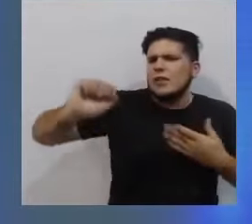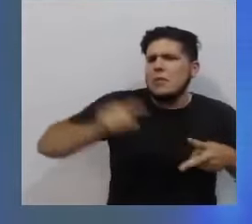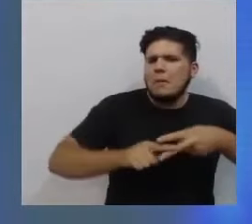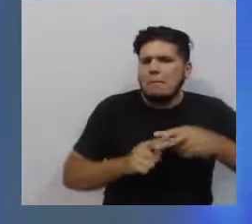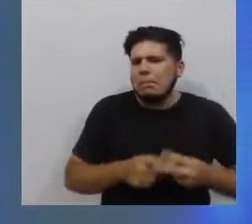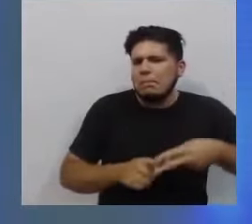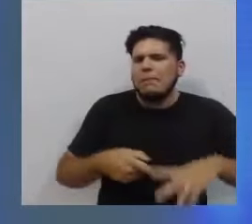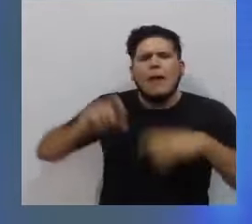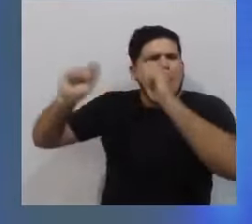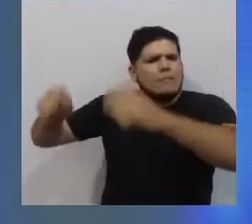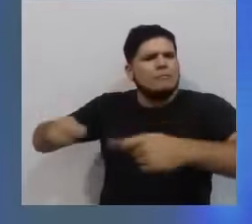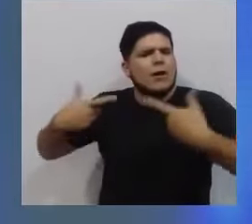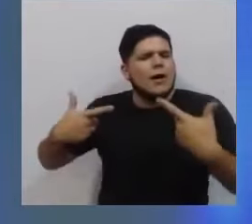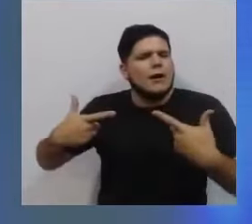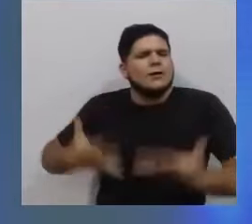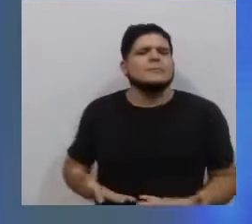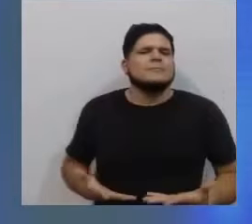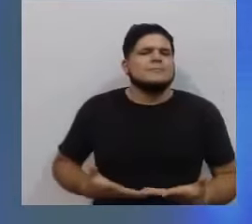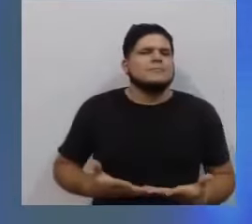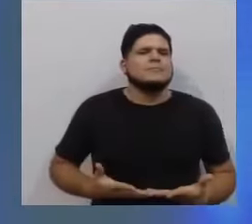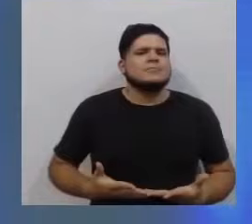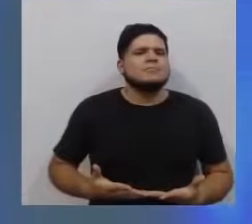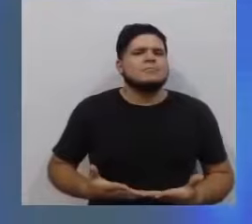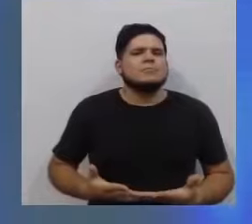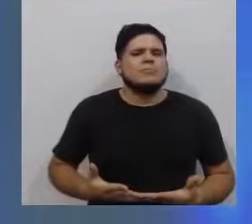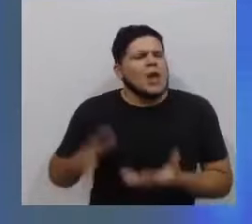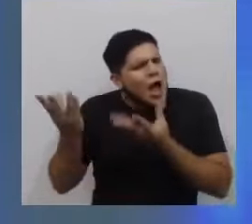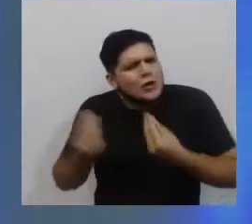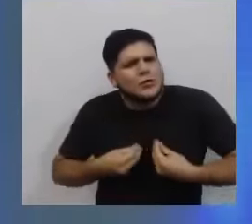podemos darnos cuenta que nada es difícil